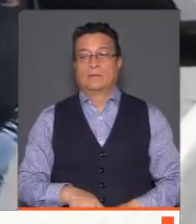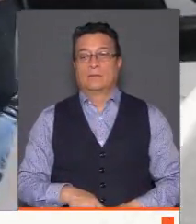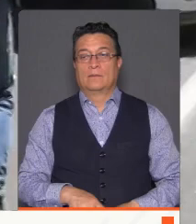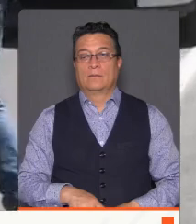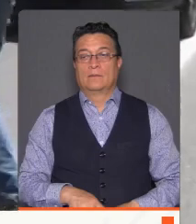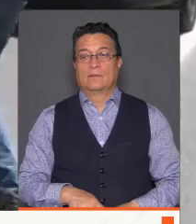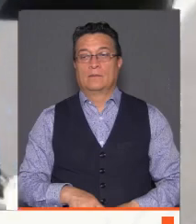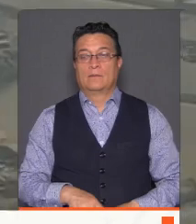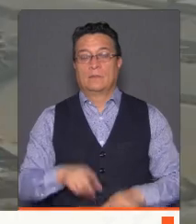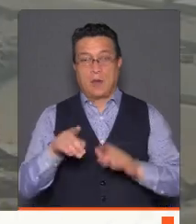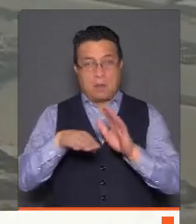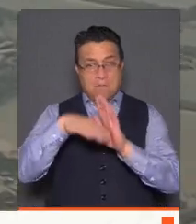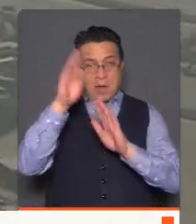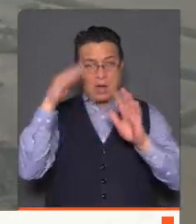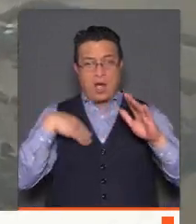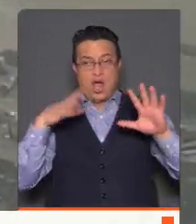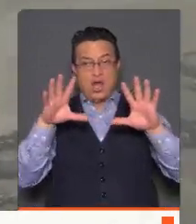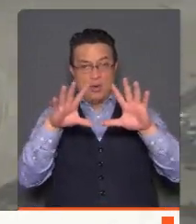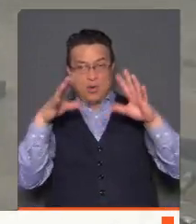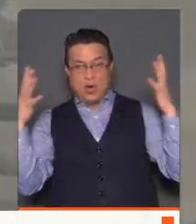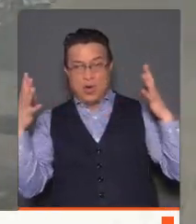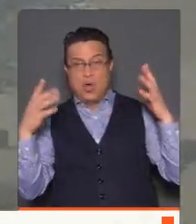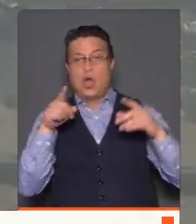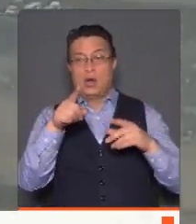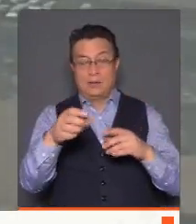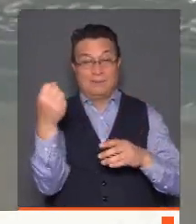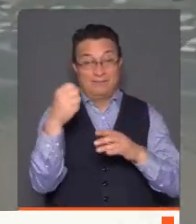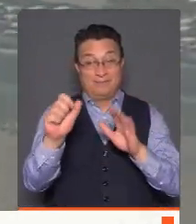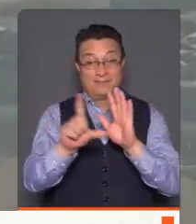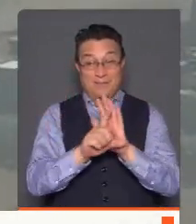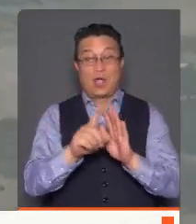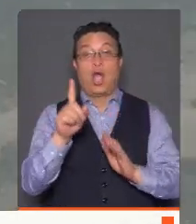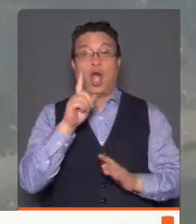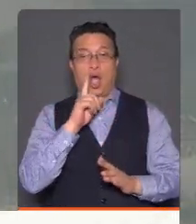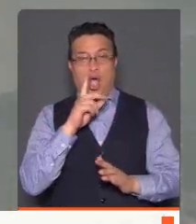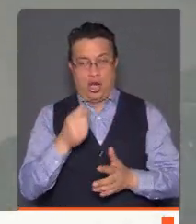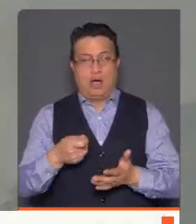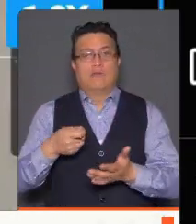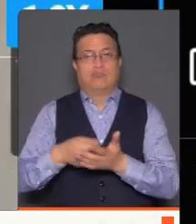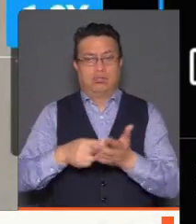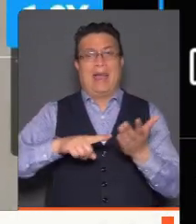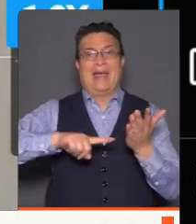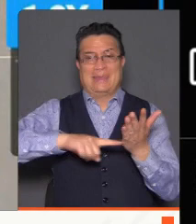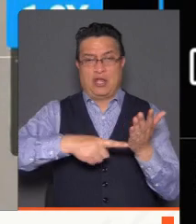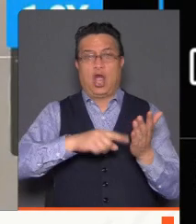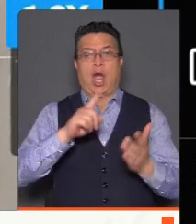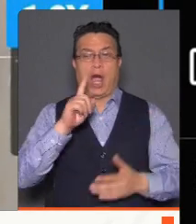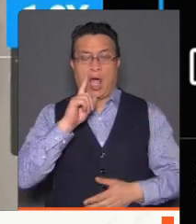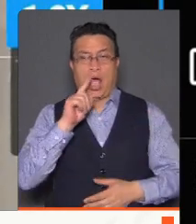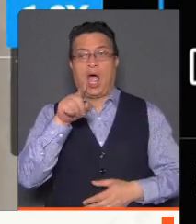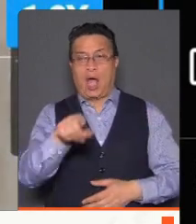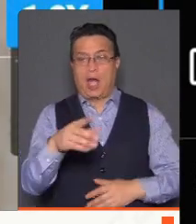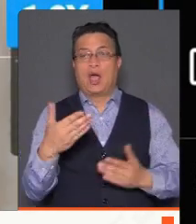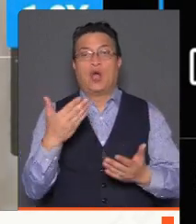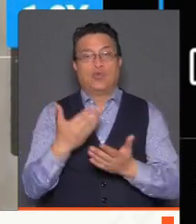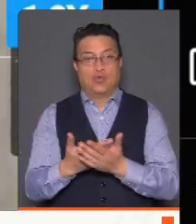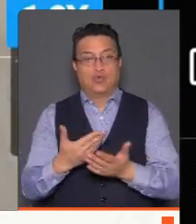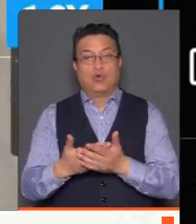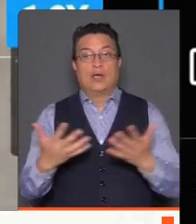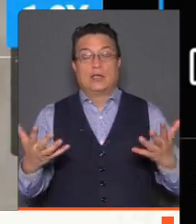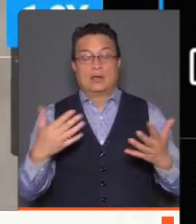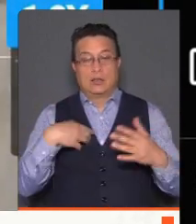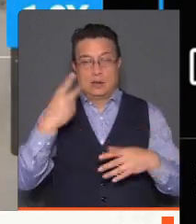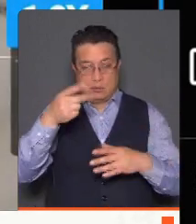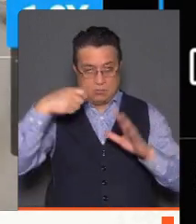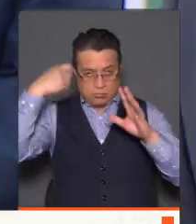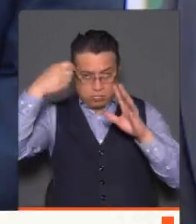Pero lo que más llamó la atención es que los delincuentes tenían recursos y tecnología. Utilizaban nada menos que un sistema de